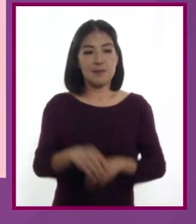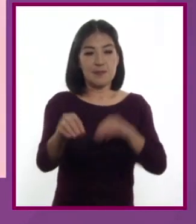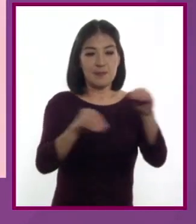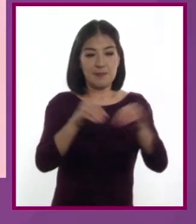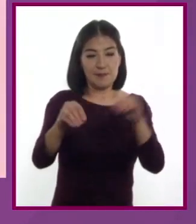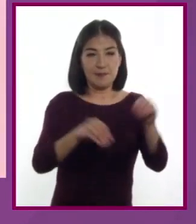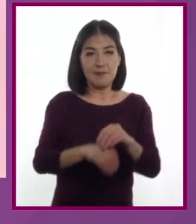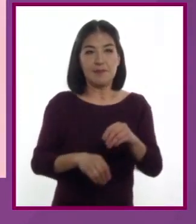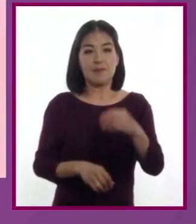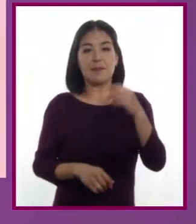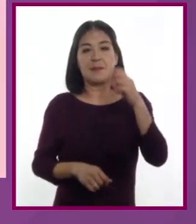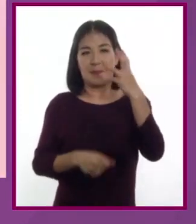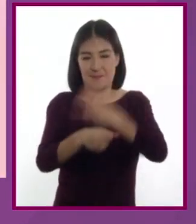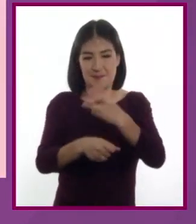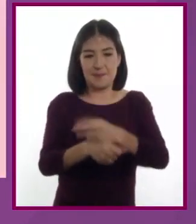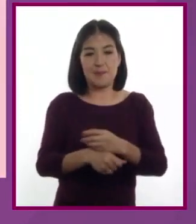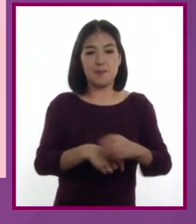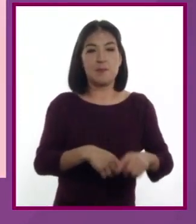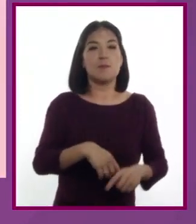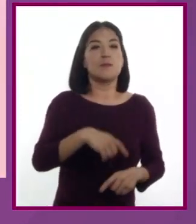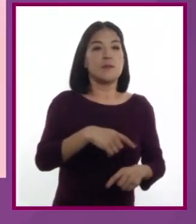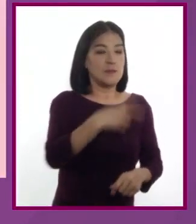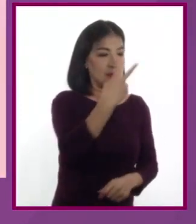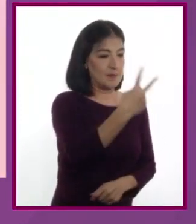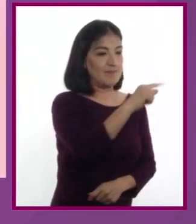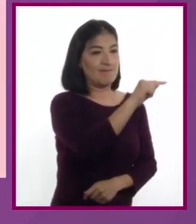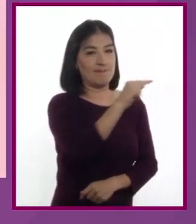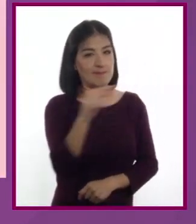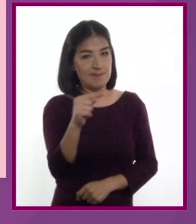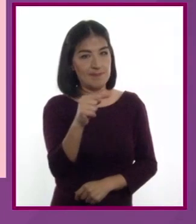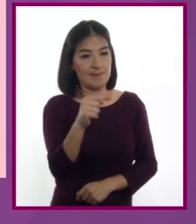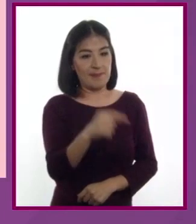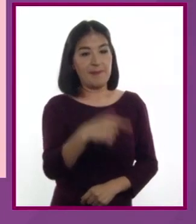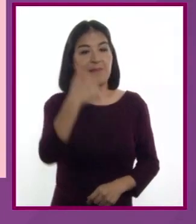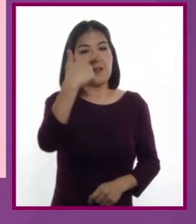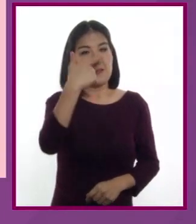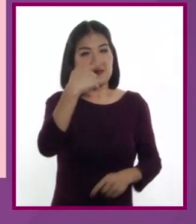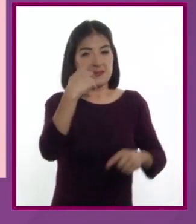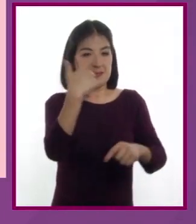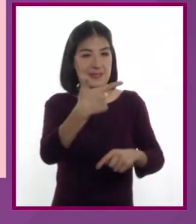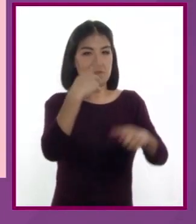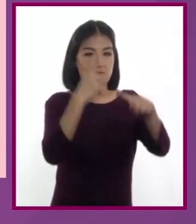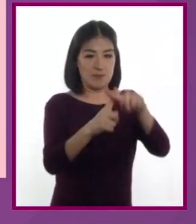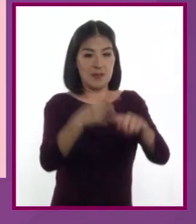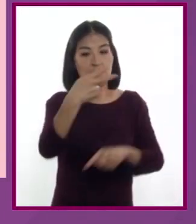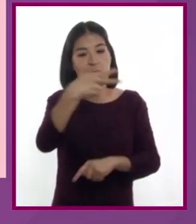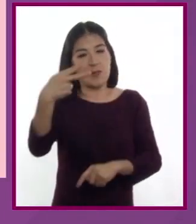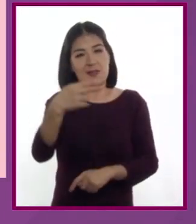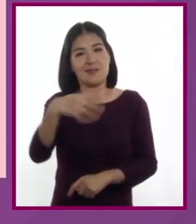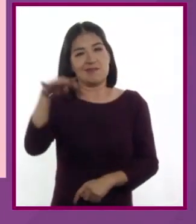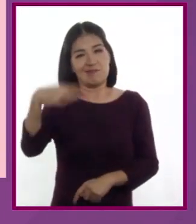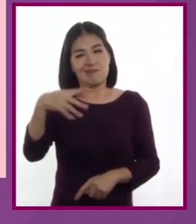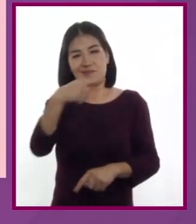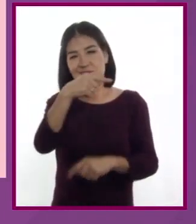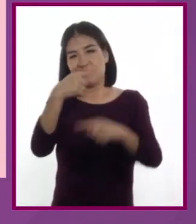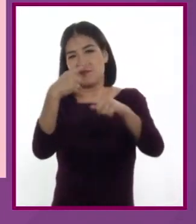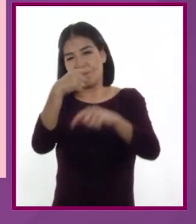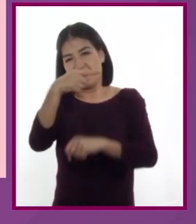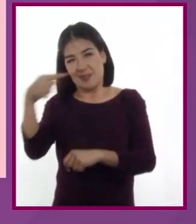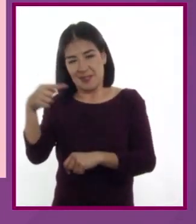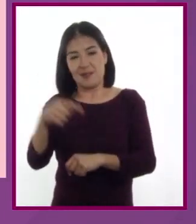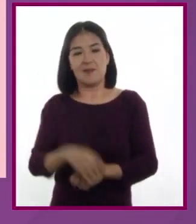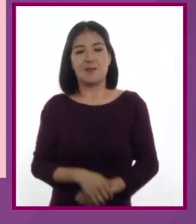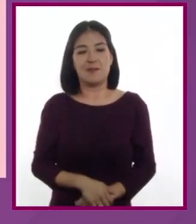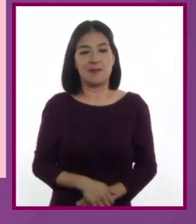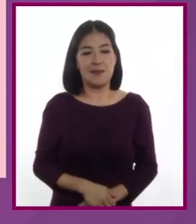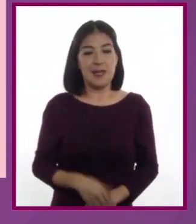Movimiento 3, la multiplicación es 2 negativo por 7 positivo igual a 14 negativo. Y